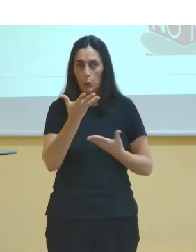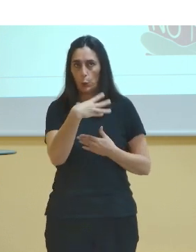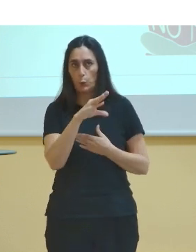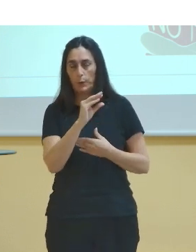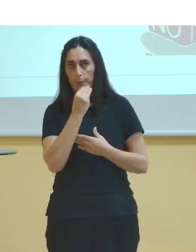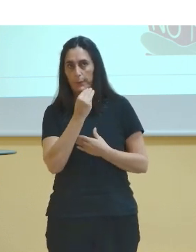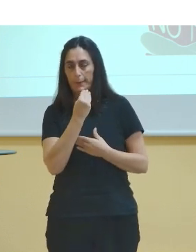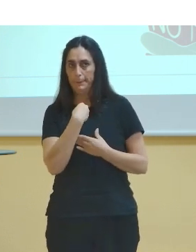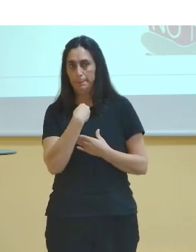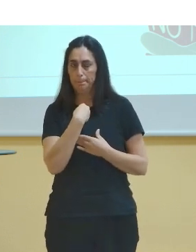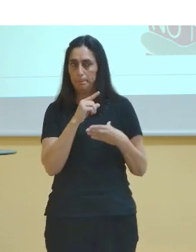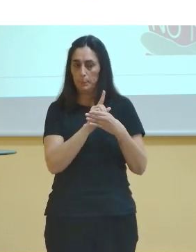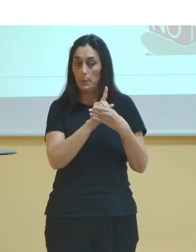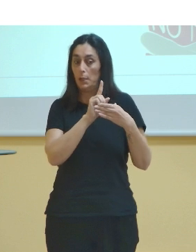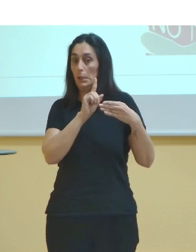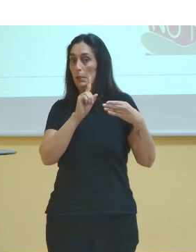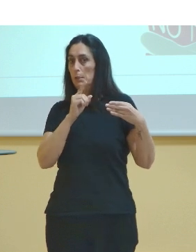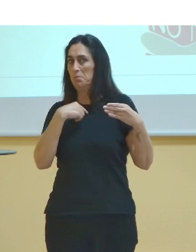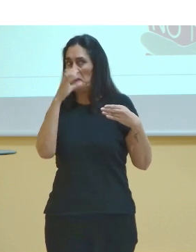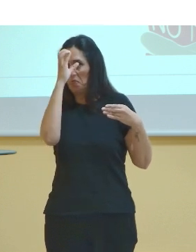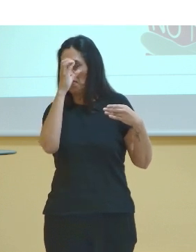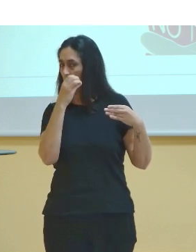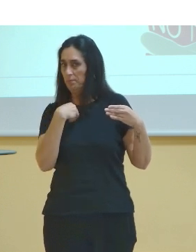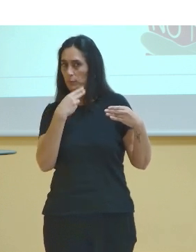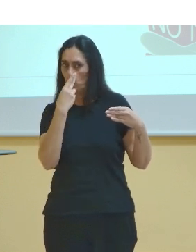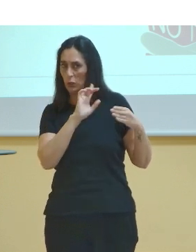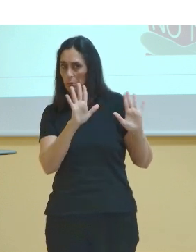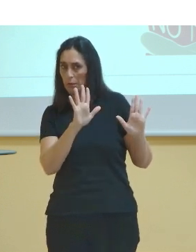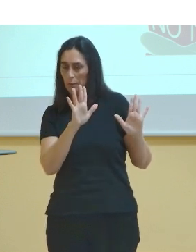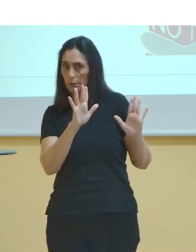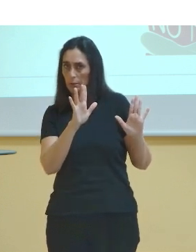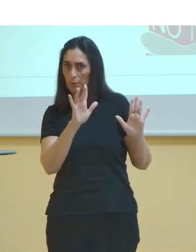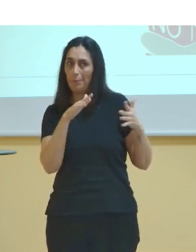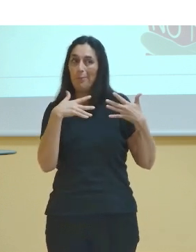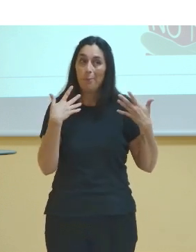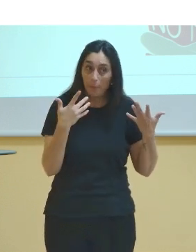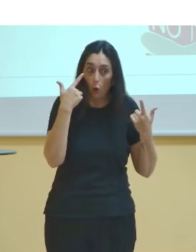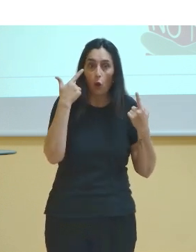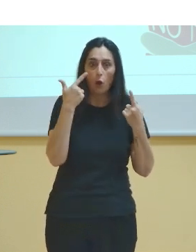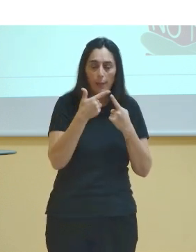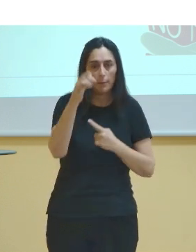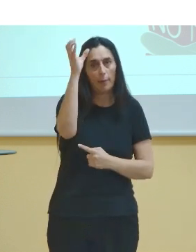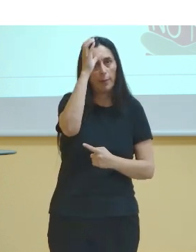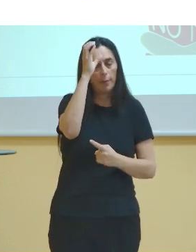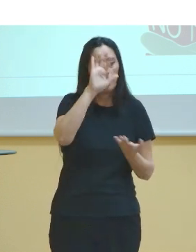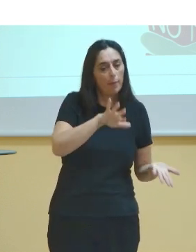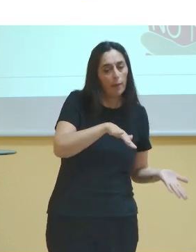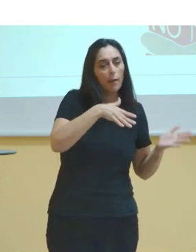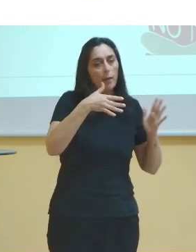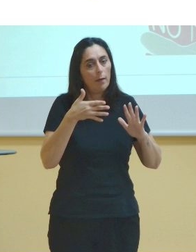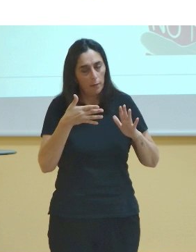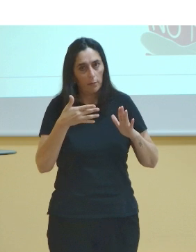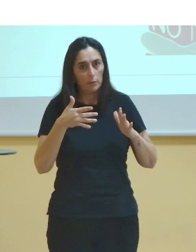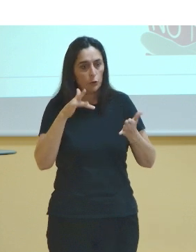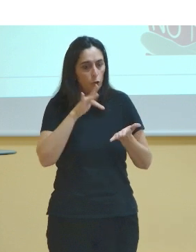pues como alejarte, ¿no? Y decir, bueno, a mí la ciencia no me importa, cuando lo que hay que trasladar precisamente es que la ciencia está en nuestro día a día y